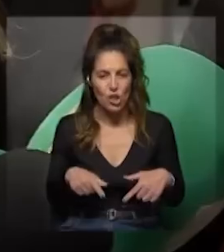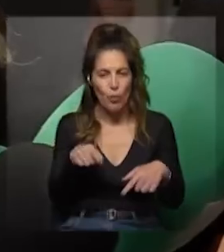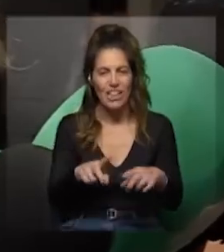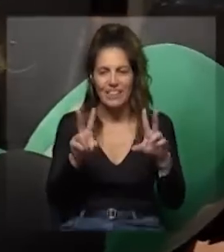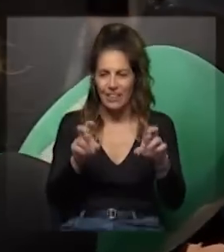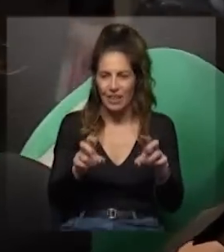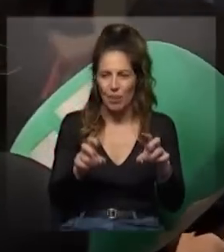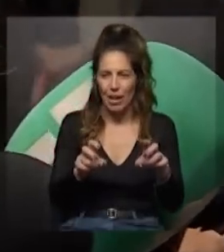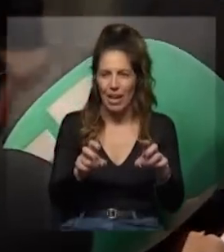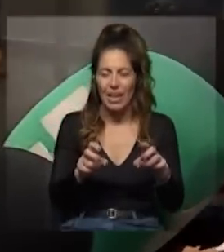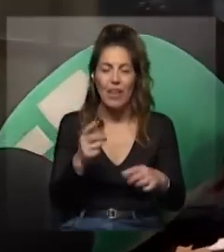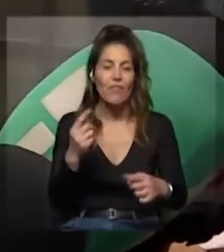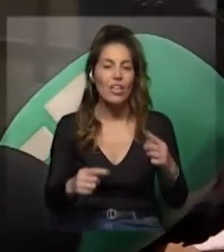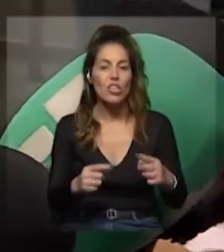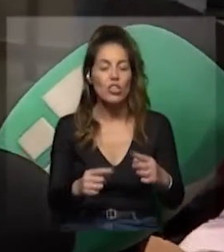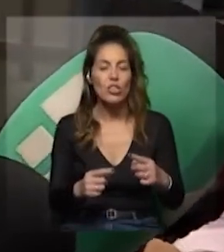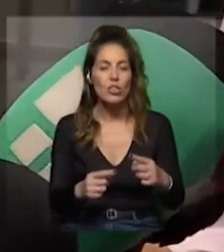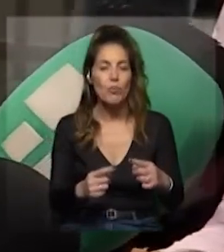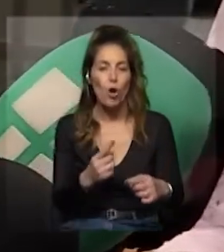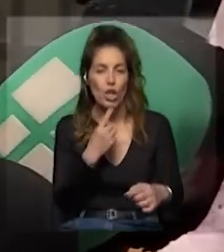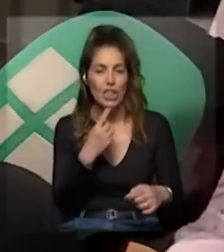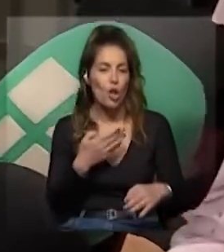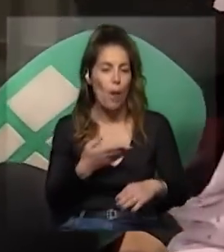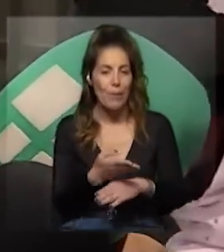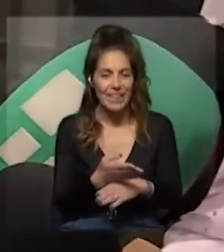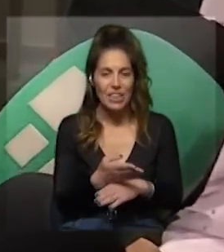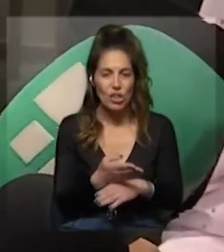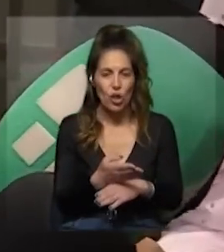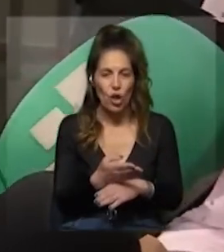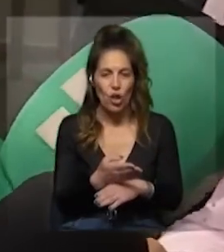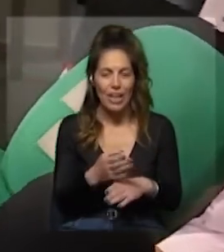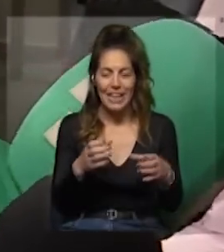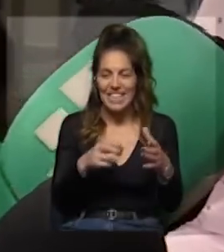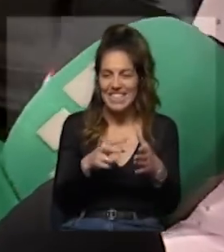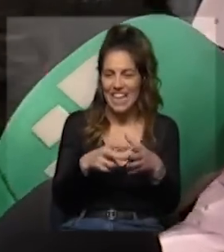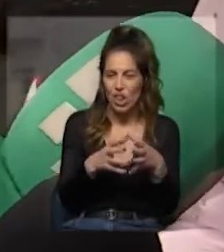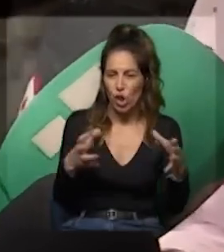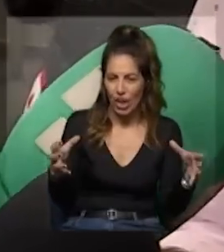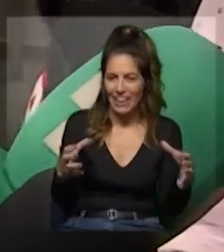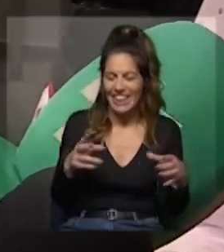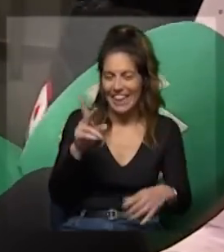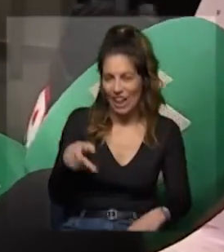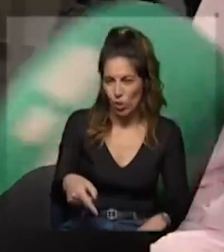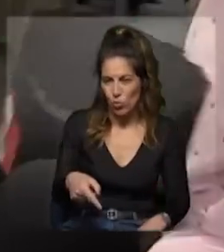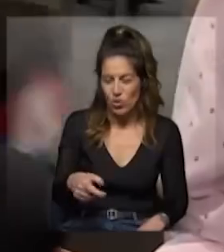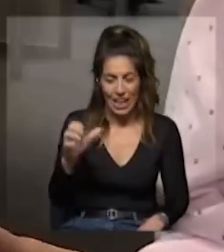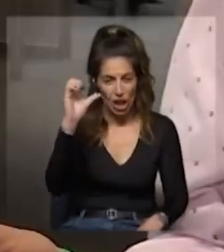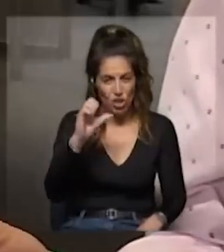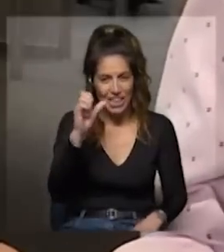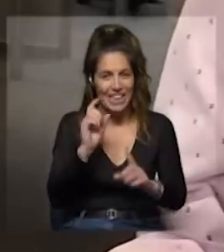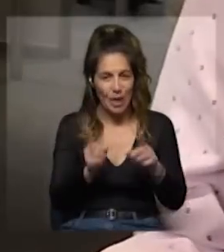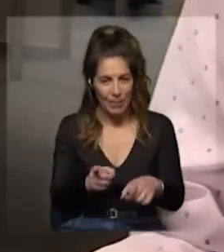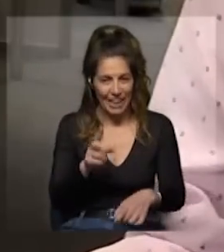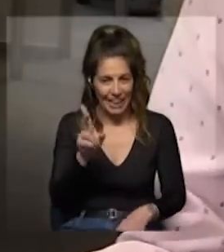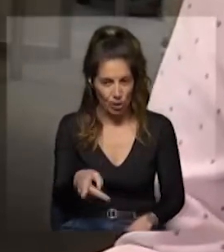y bueno los varios actores políticos han pedido que la cúpula de salto grande renuncie y que los cargos de los sediles también